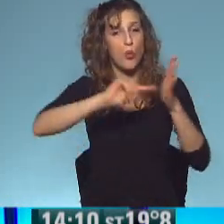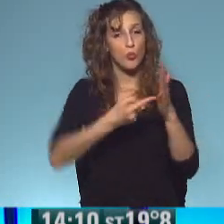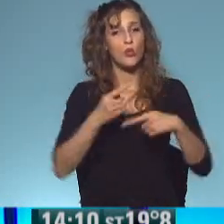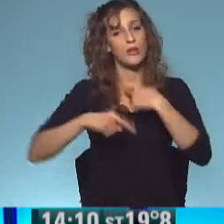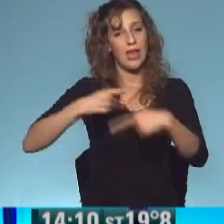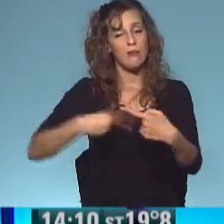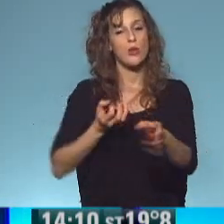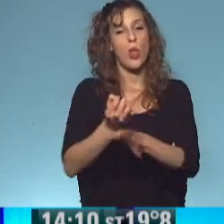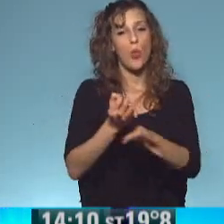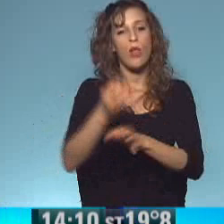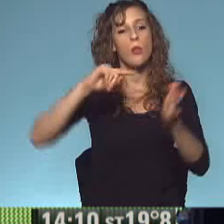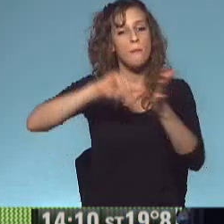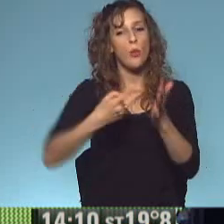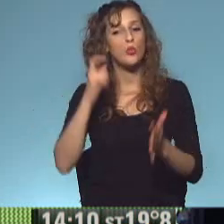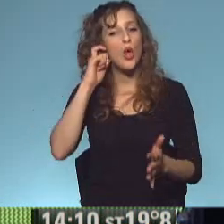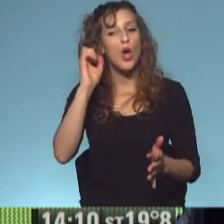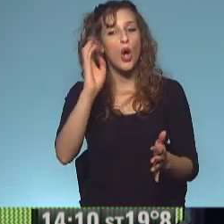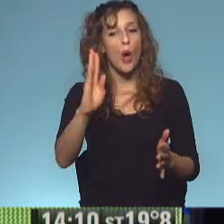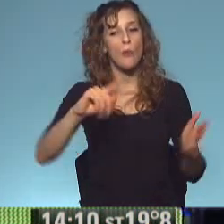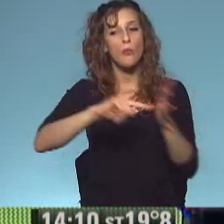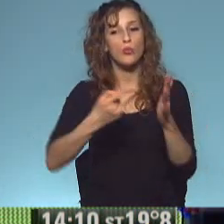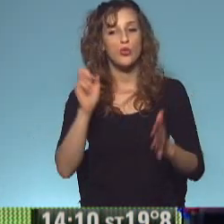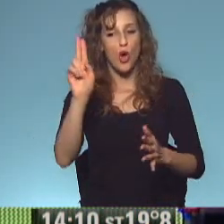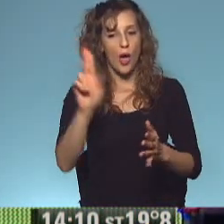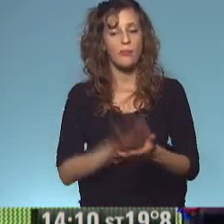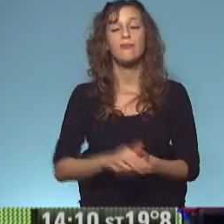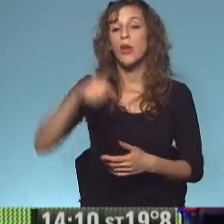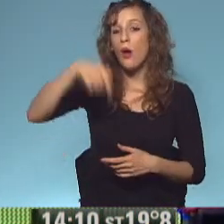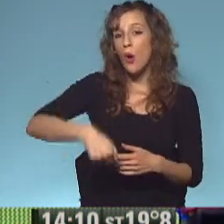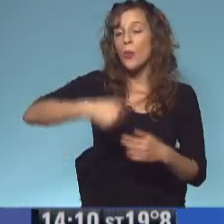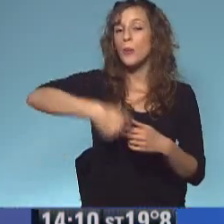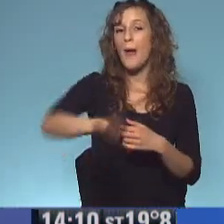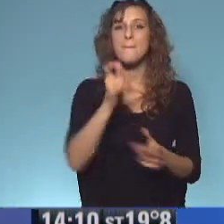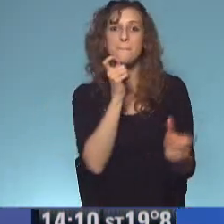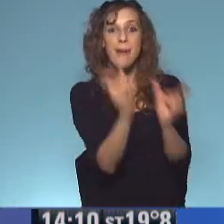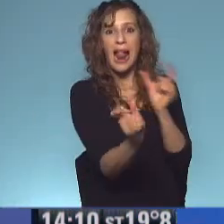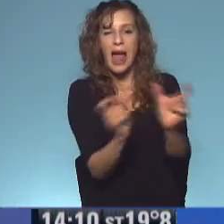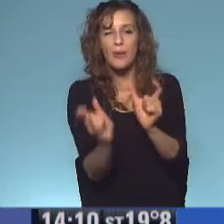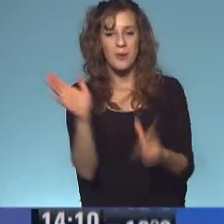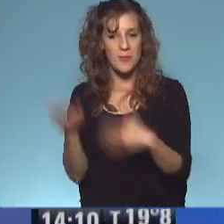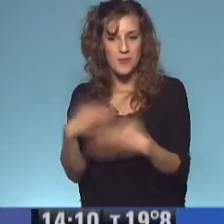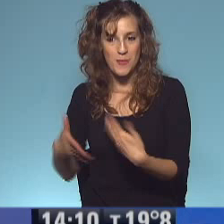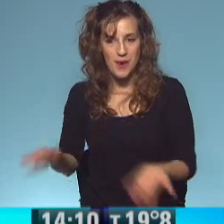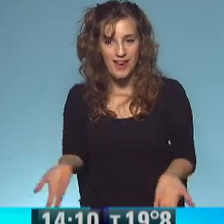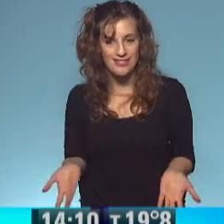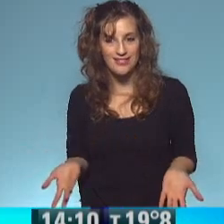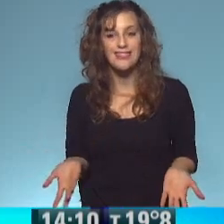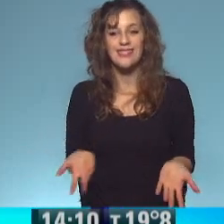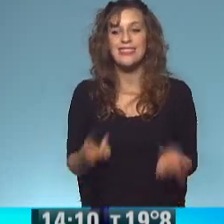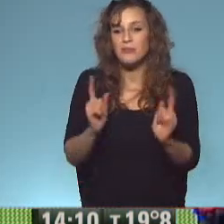www.seguimoseducando.gov.ar, ¿sí? Y hoy en prácticas del lenguaje vamos a jugar con las palabras. ¡Ah! ¿Sí? ¡Me encanta! Lo que venimos haciendo, jugando.